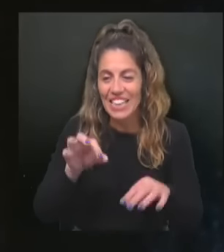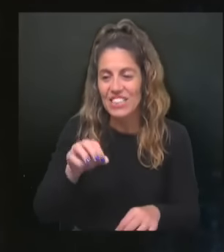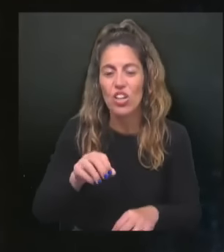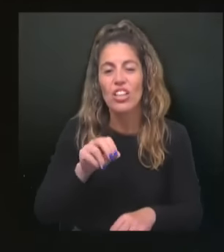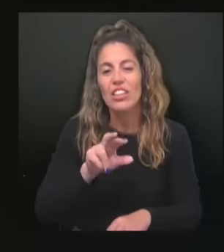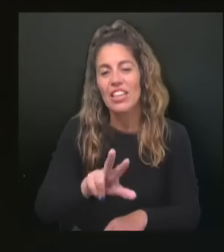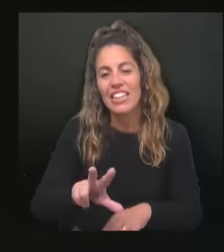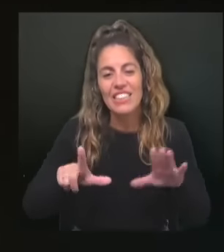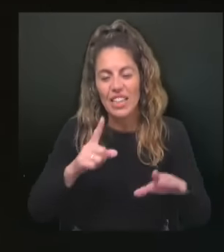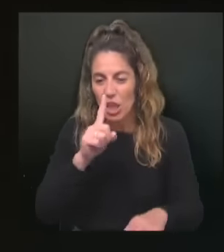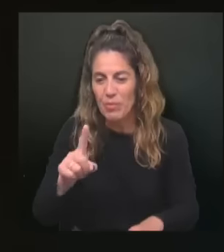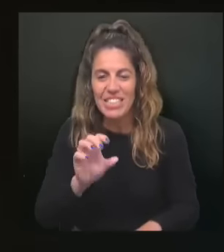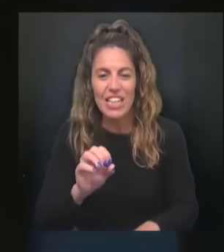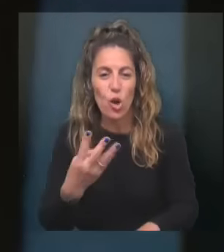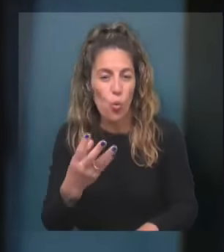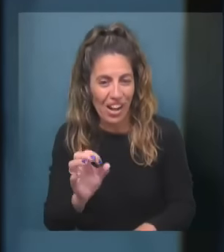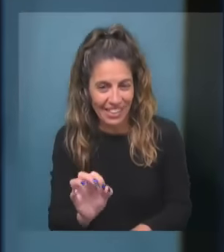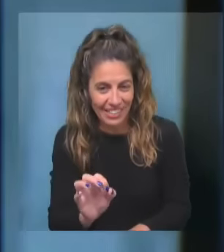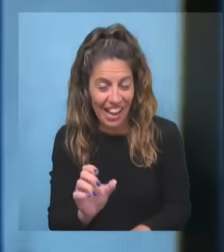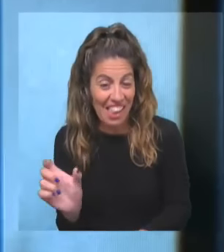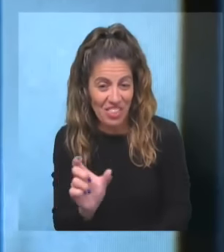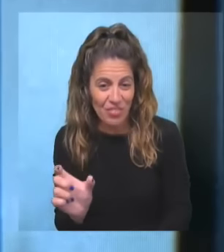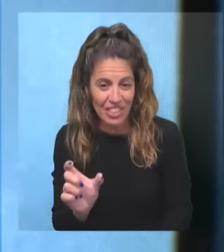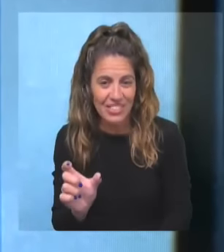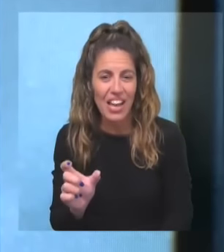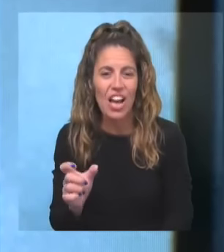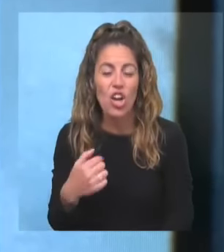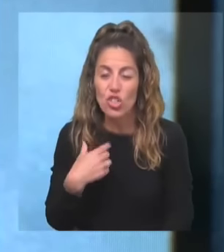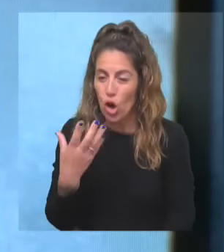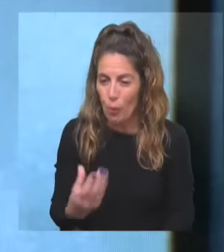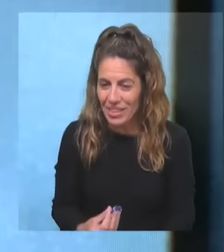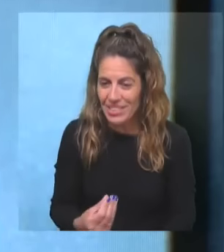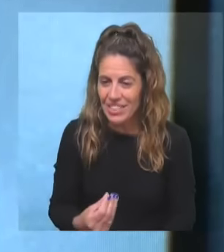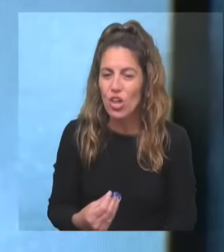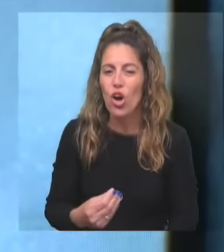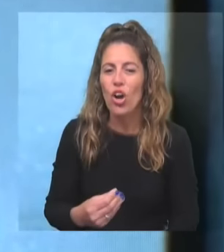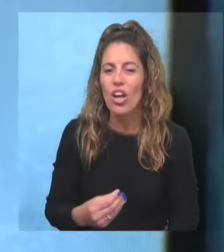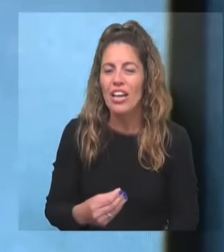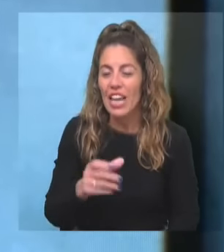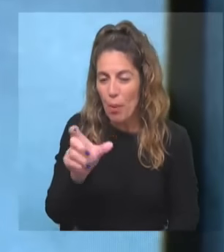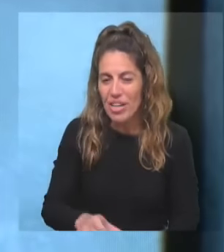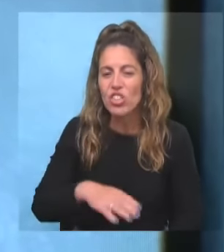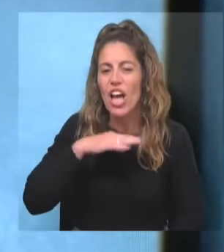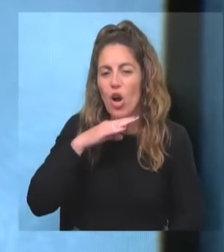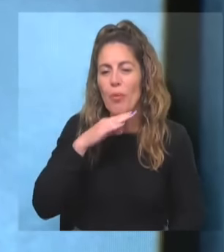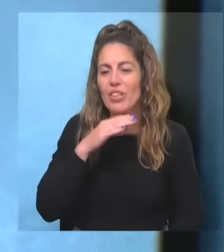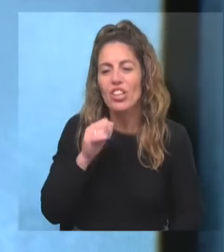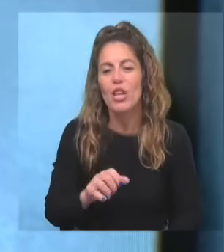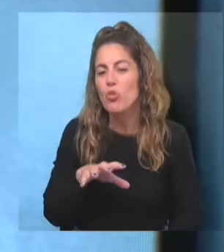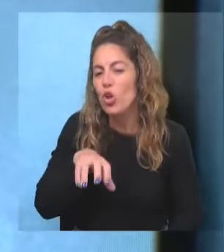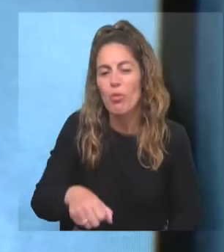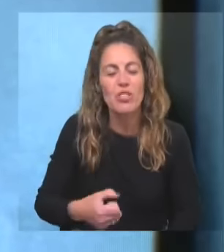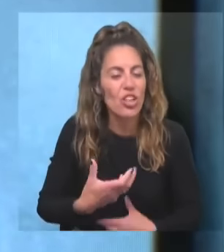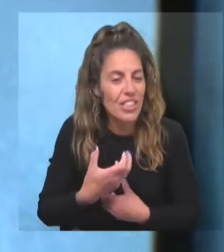37.040. Entonces, yo estoy convencido que los canarios tenemos un gran compromiso, que es ayudar todos